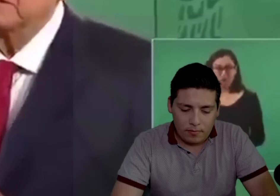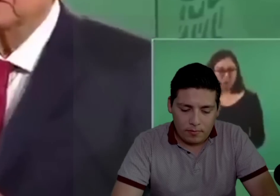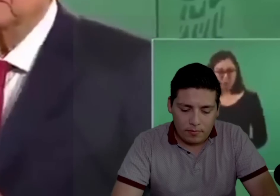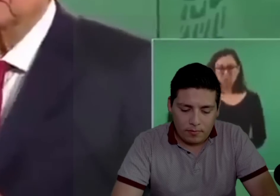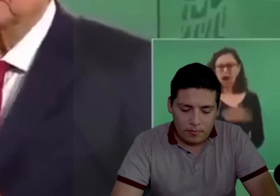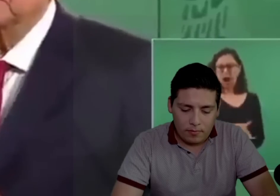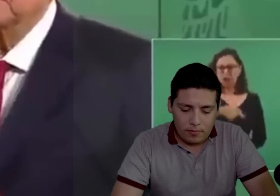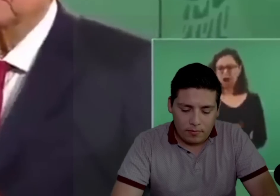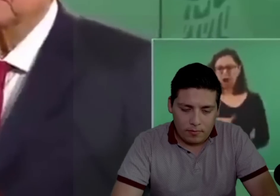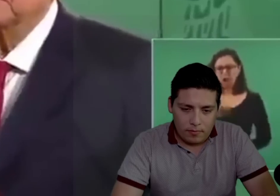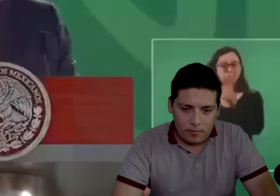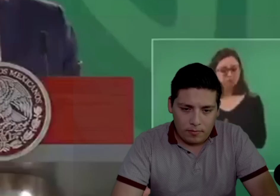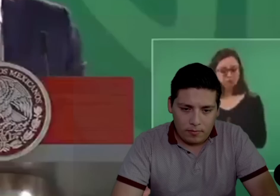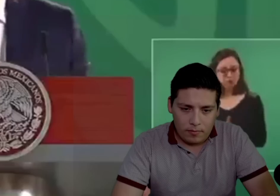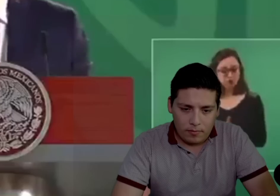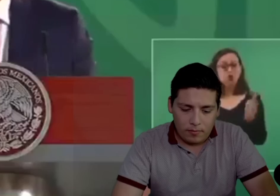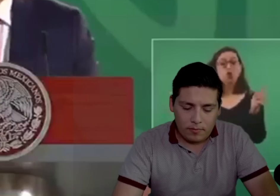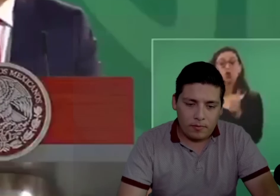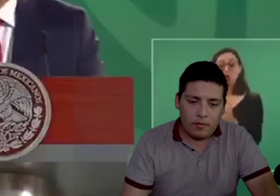caliente.